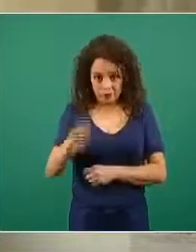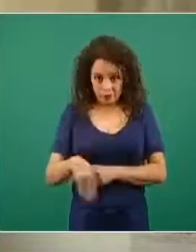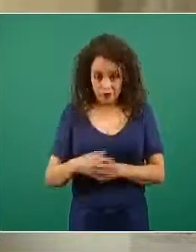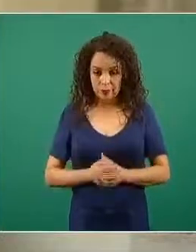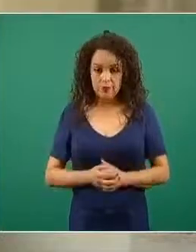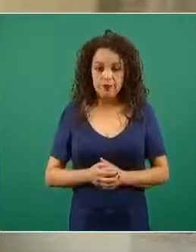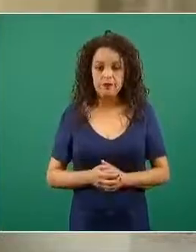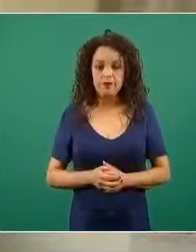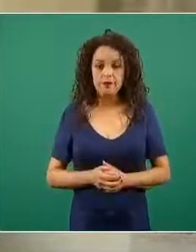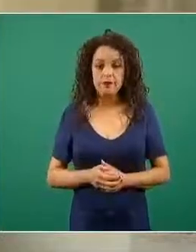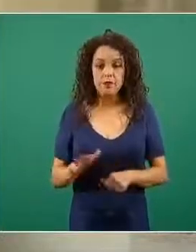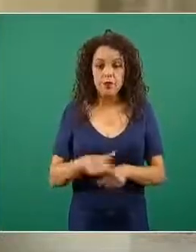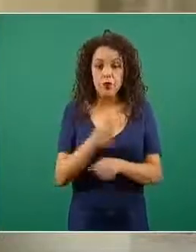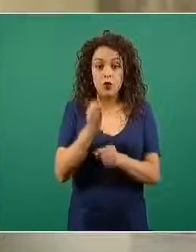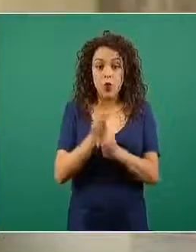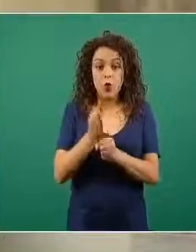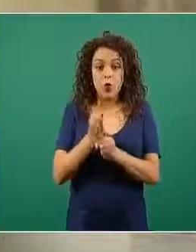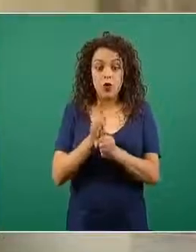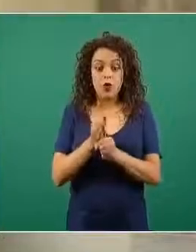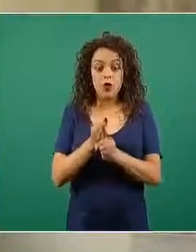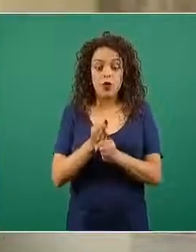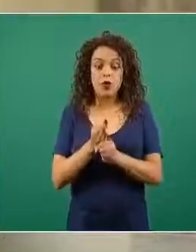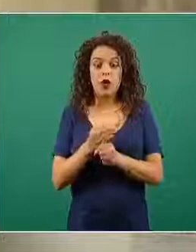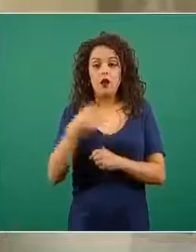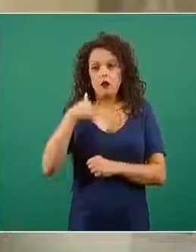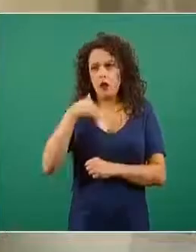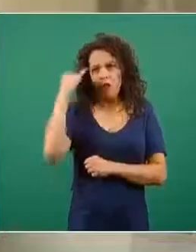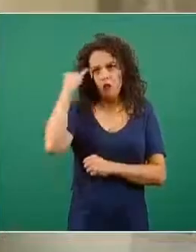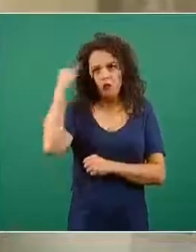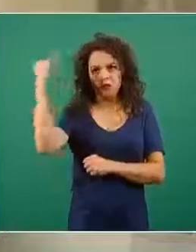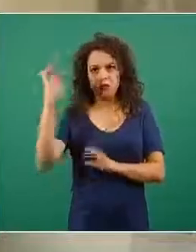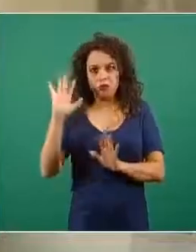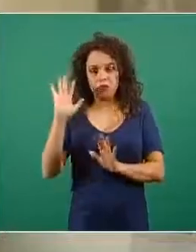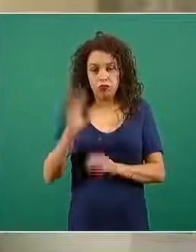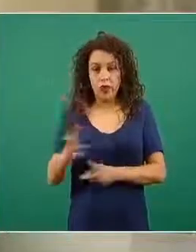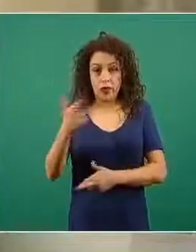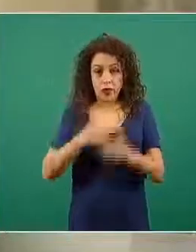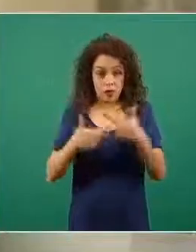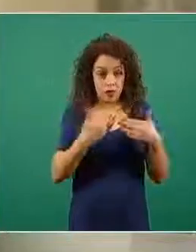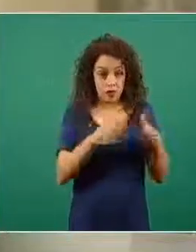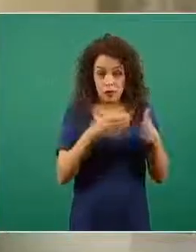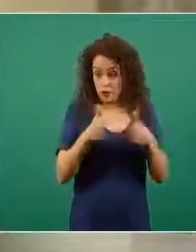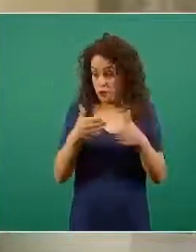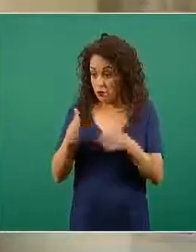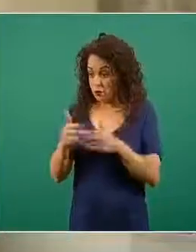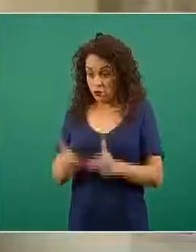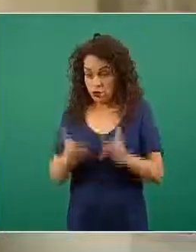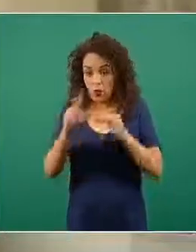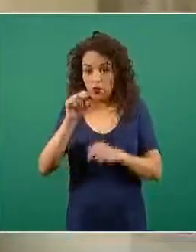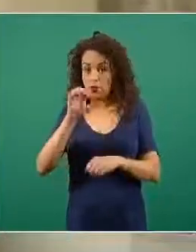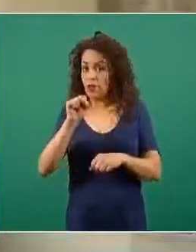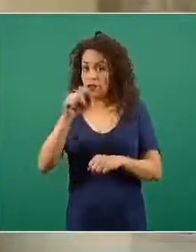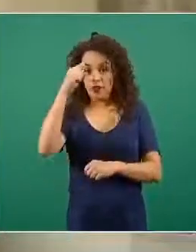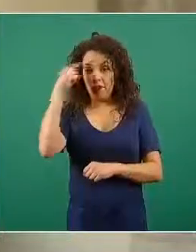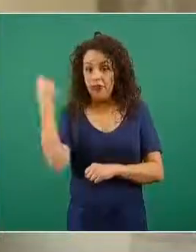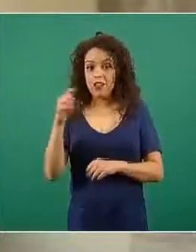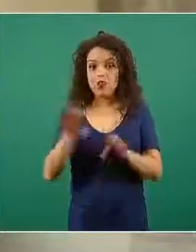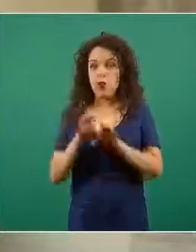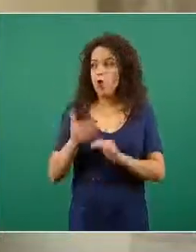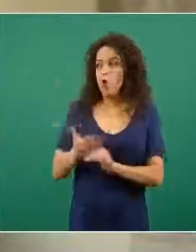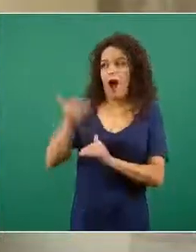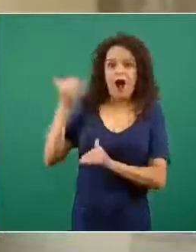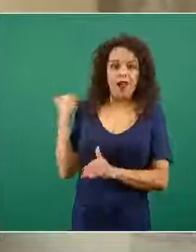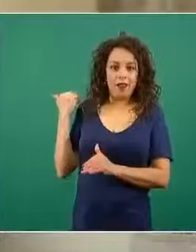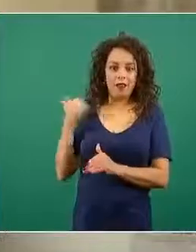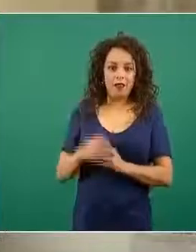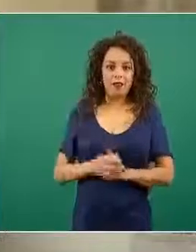y de estos momentos, el reactivar actividades económicas no sería tan fácil como anteriormente se había hecho, que